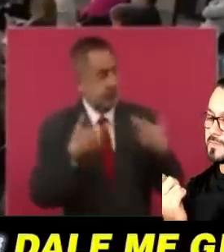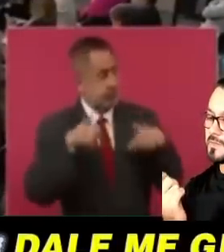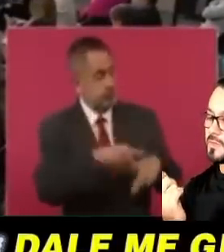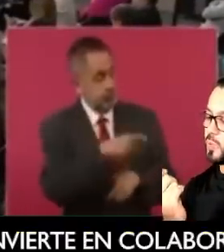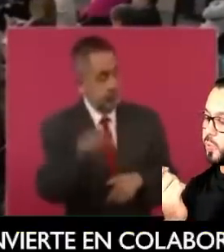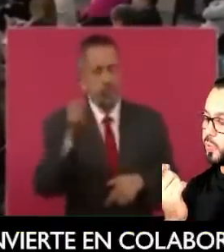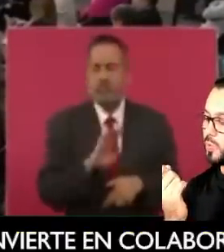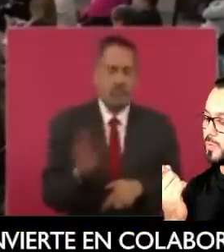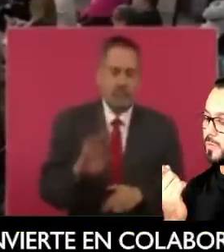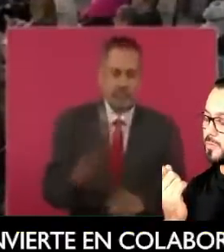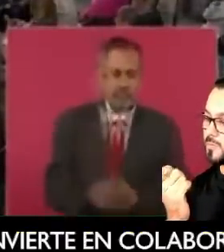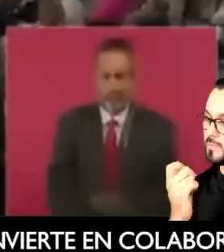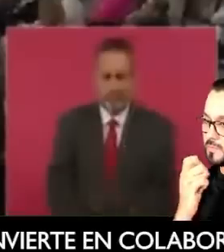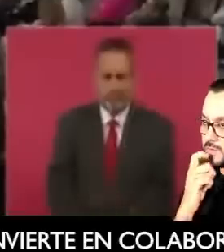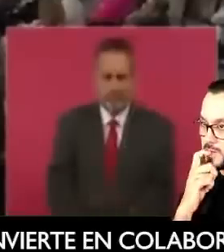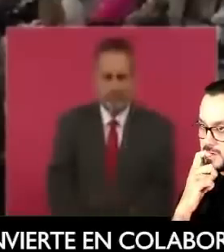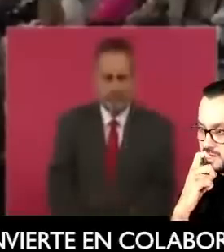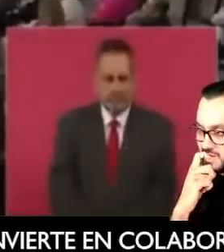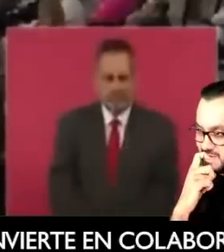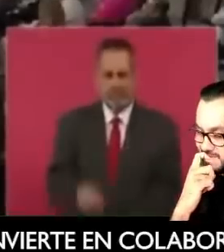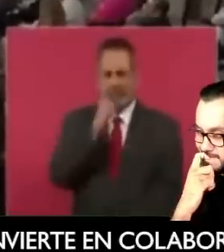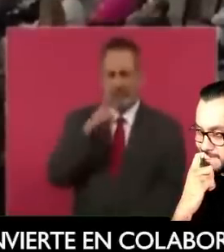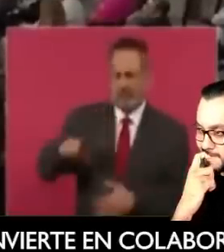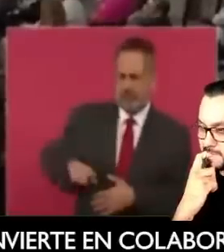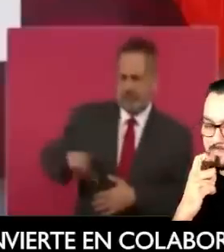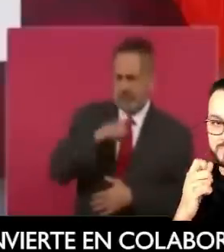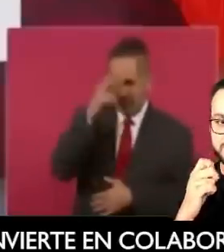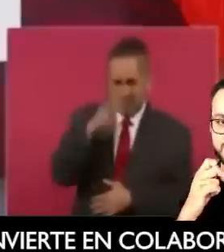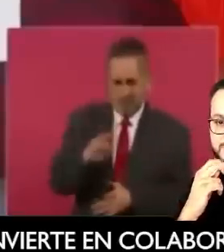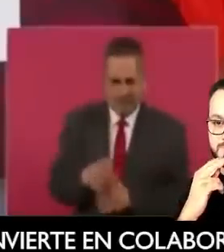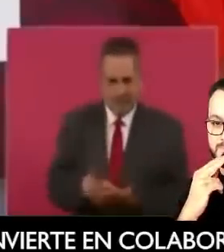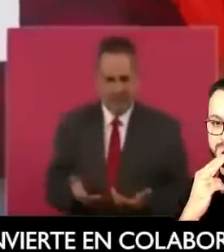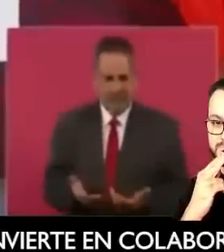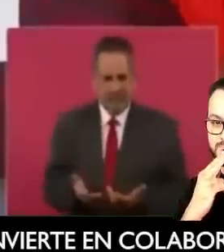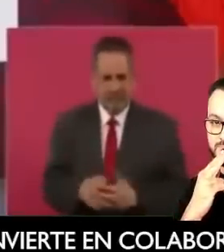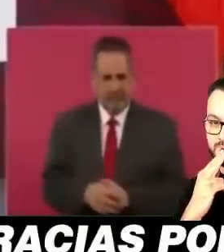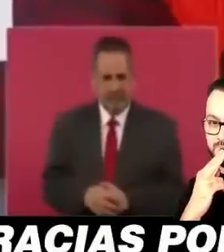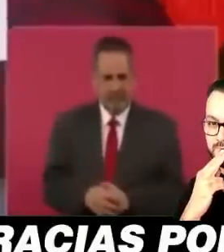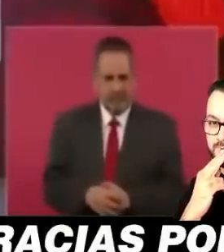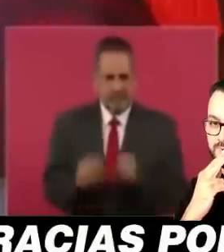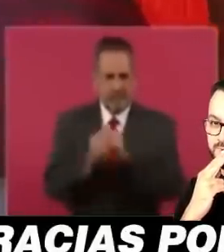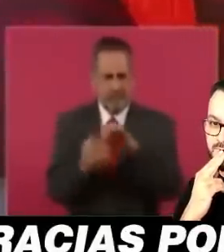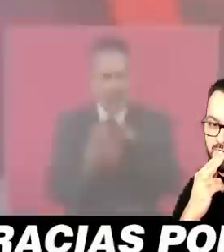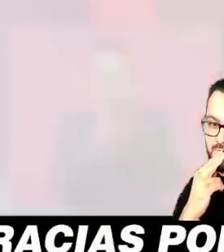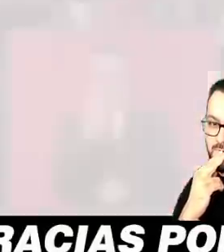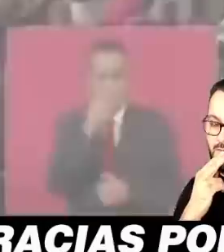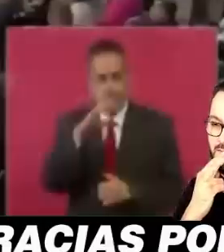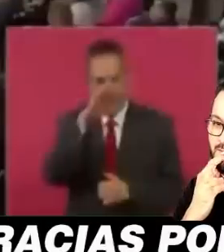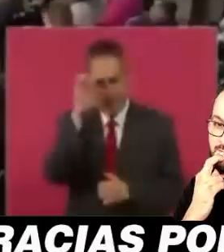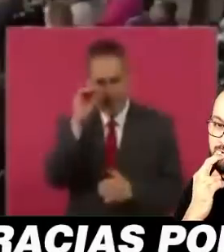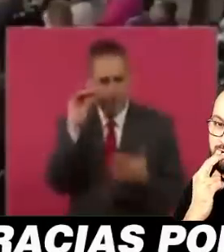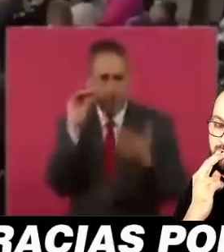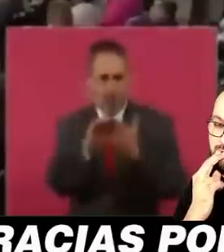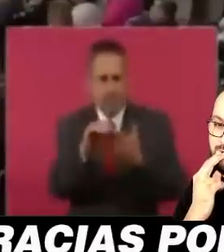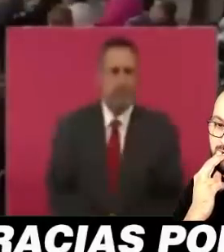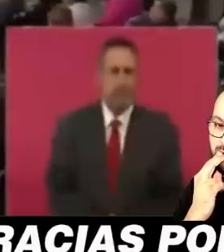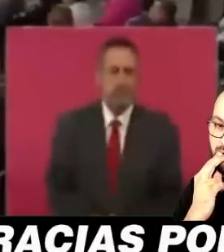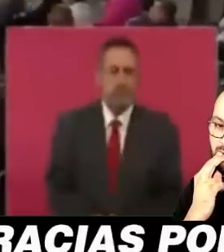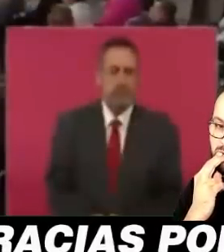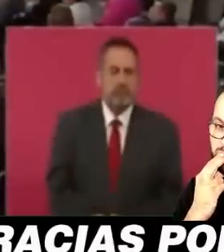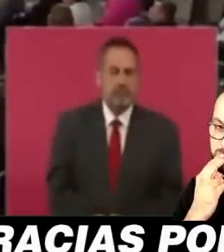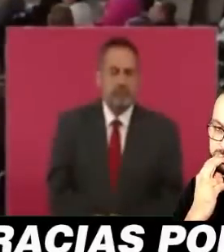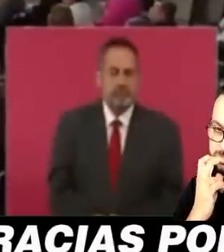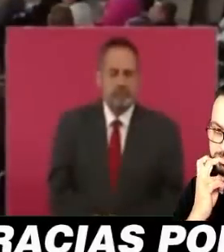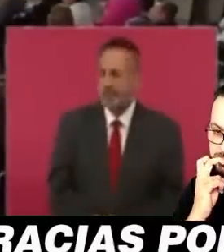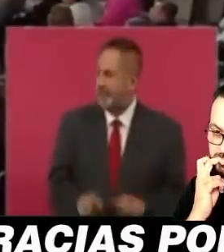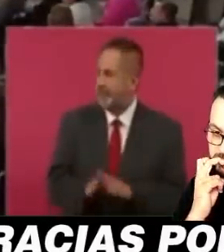aparece Gobierno de México. Gobierno de México, y no, y mire la nacionalidad, no. Pon la foto.